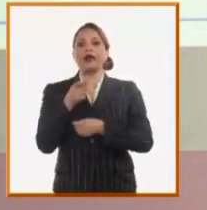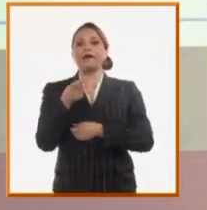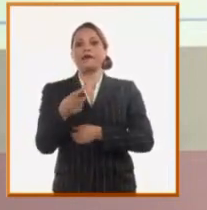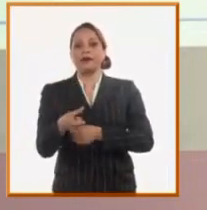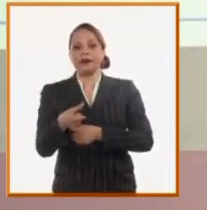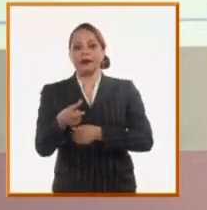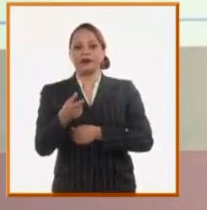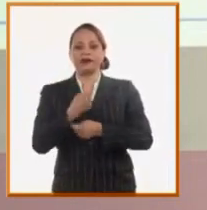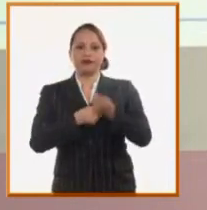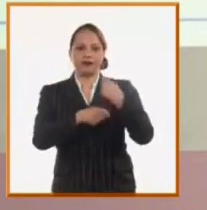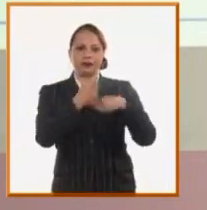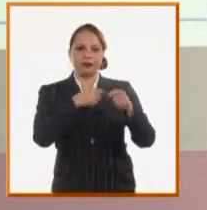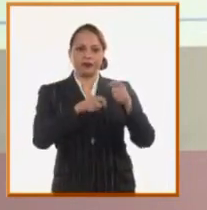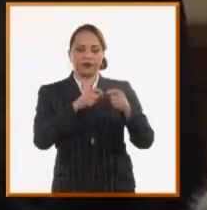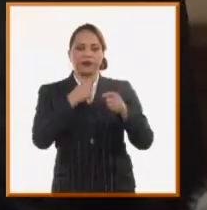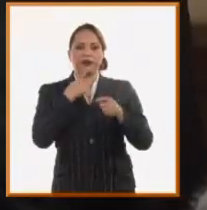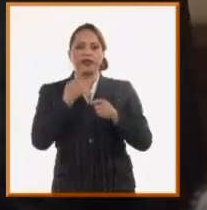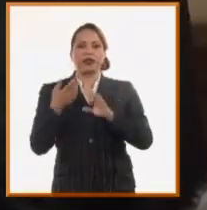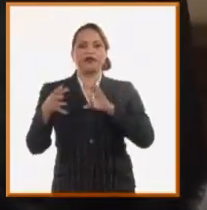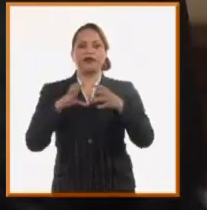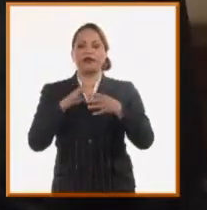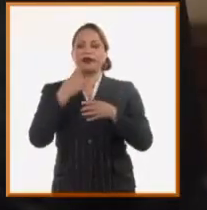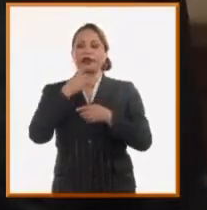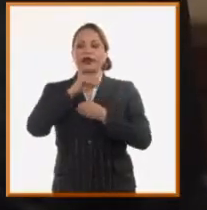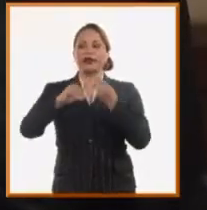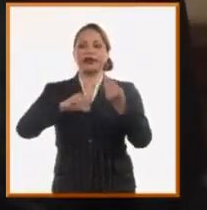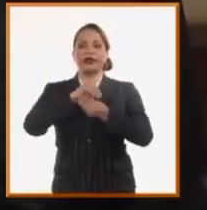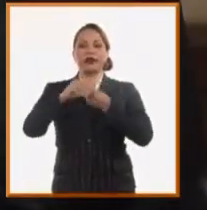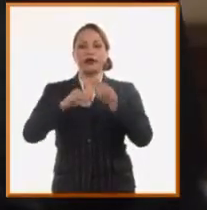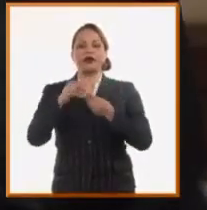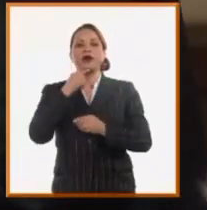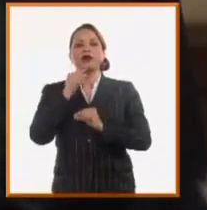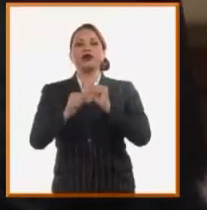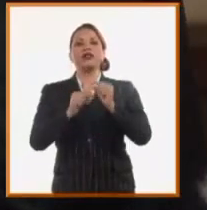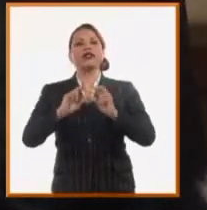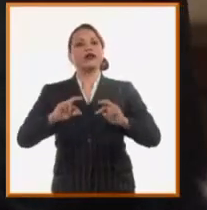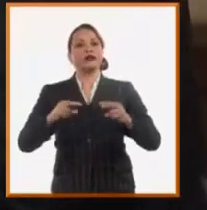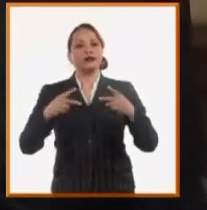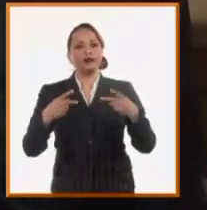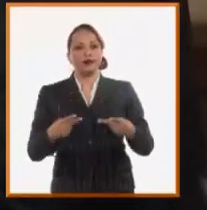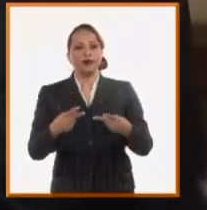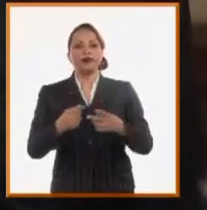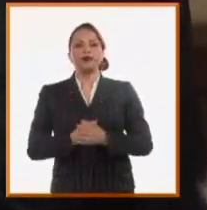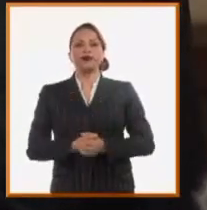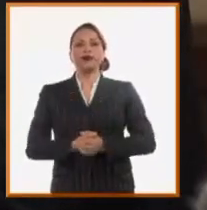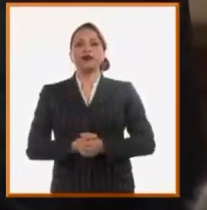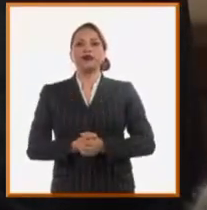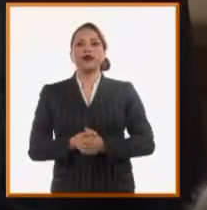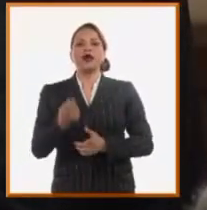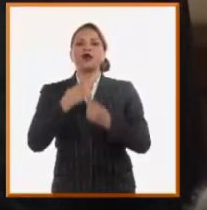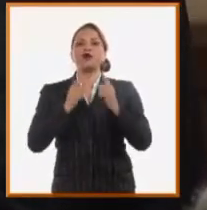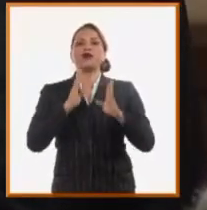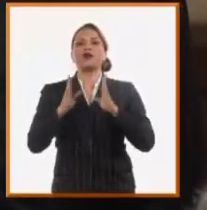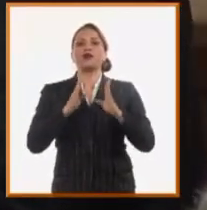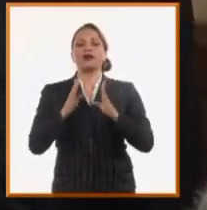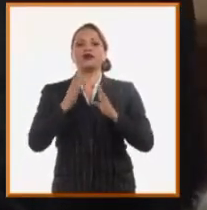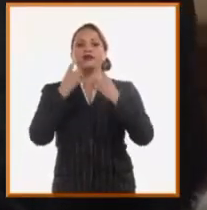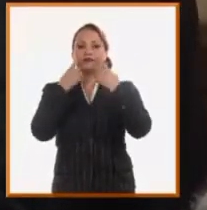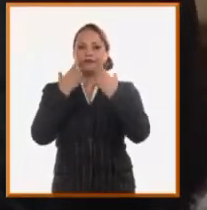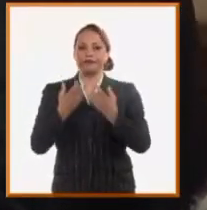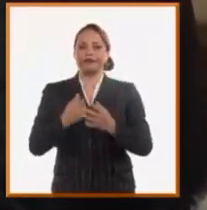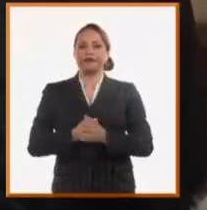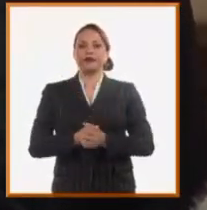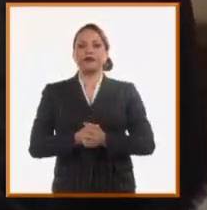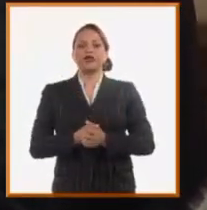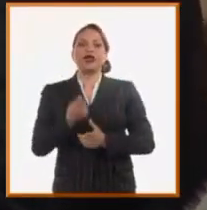incentivo a la exportación. Queda claro que con el tipo de cambio 1 por 24 se nos ha quedado nuevamente sin incentivos una parte importante de las exportaciones. Estamos en un